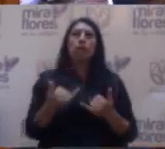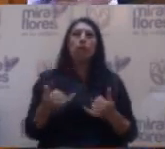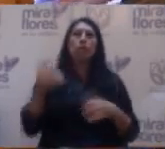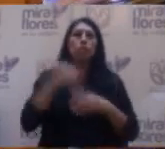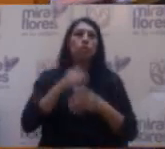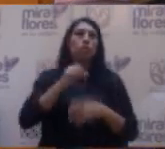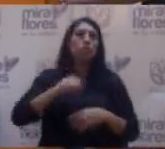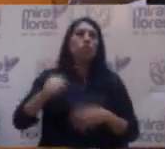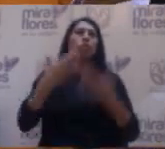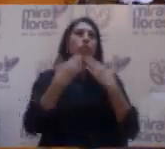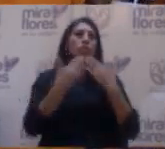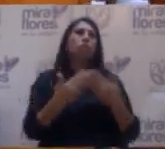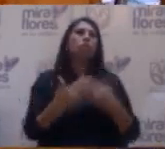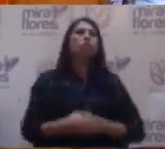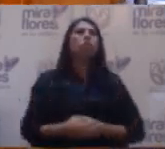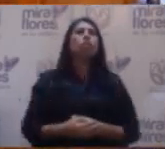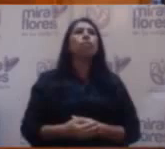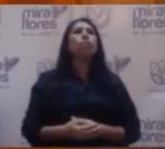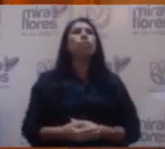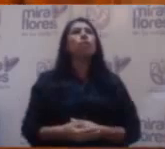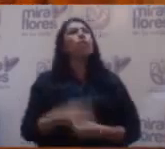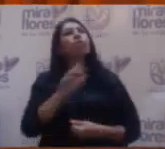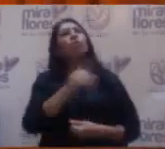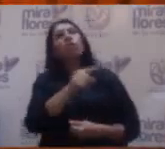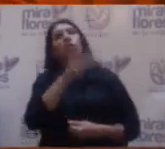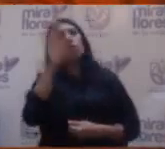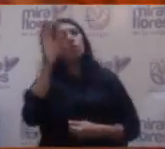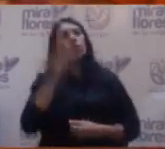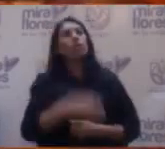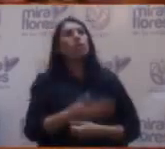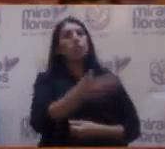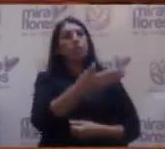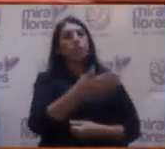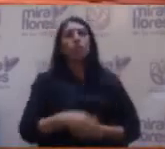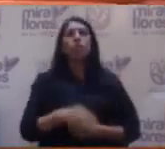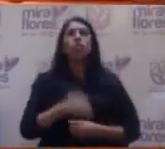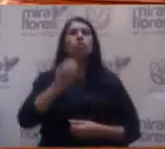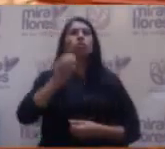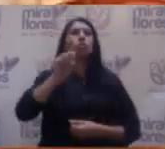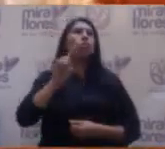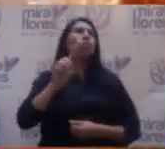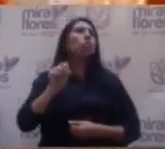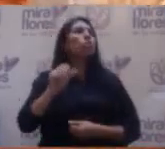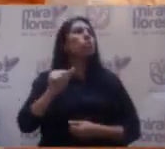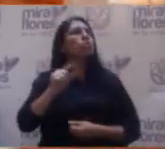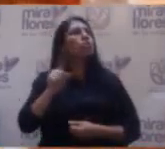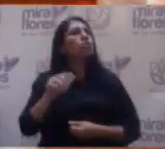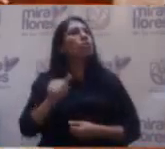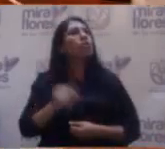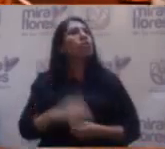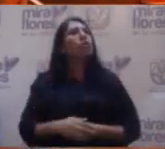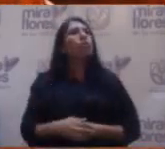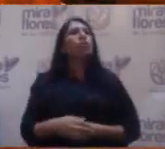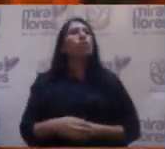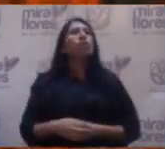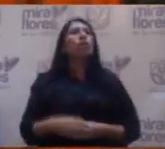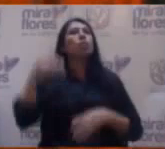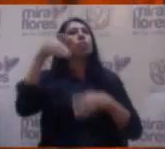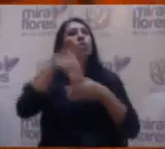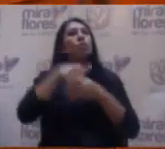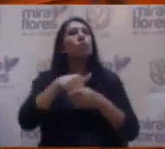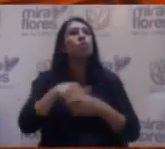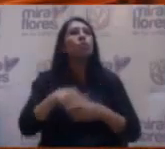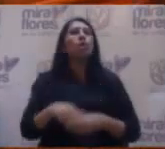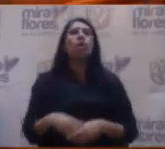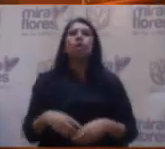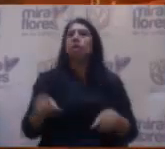Muy bien, muchas gracias. ¿Alguna otra intervención, señor Sousa? Mi voto, señor alcalde, también